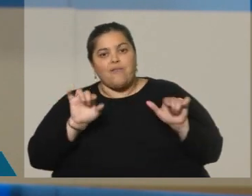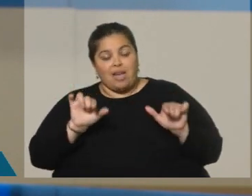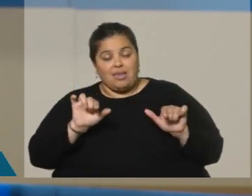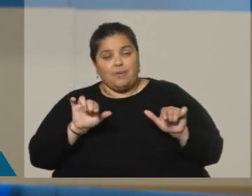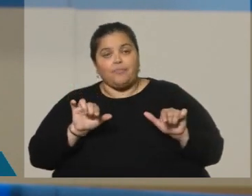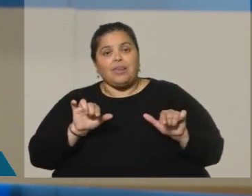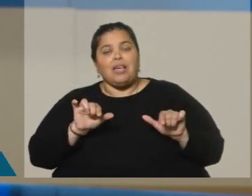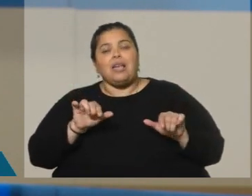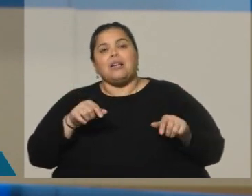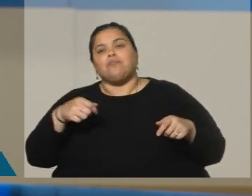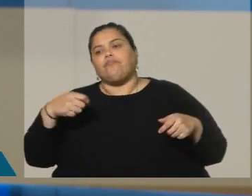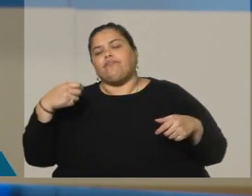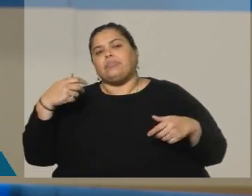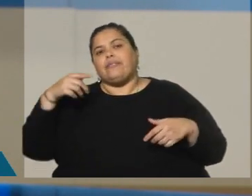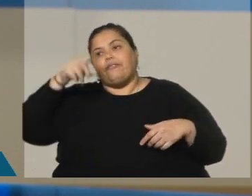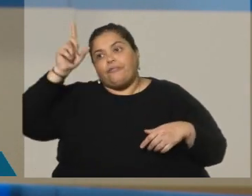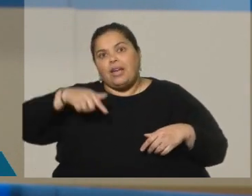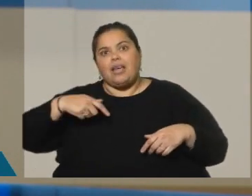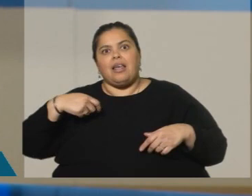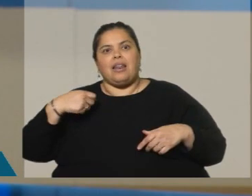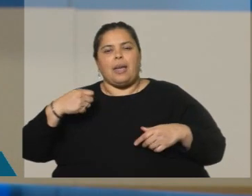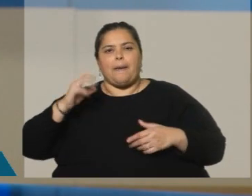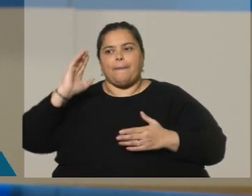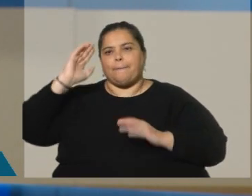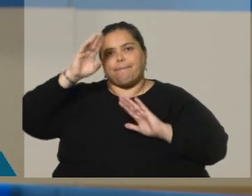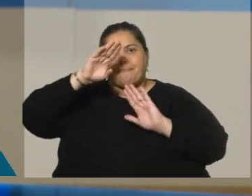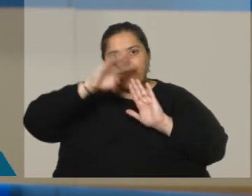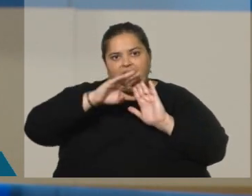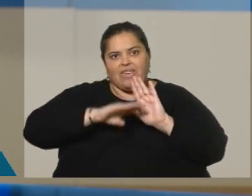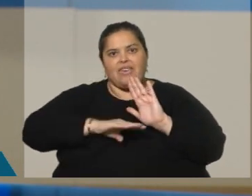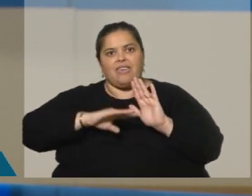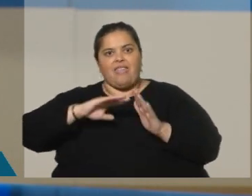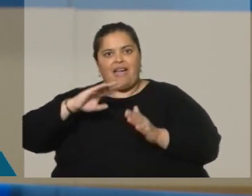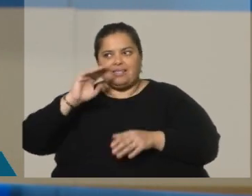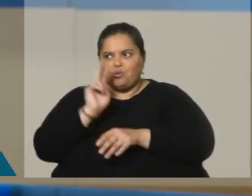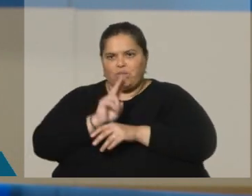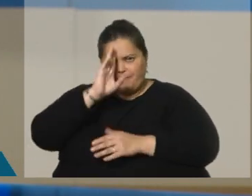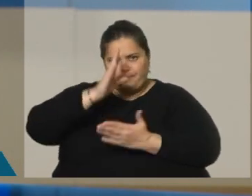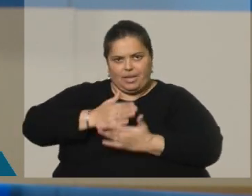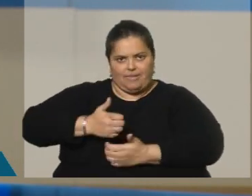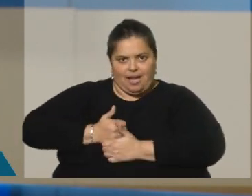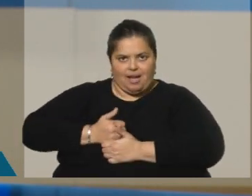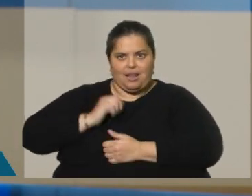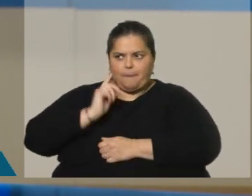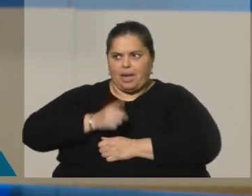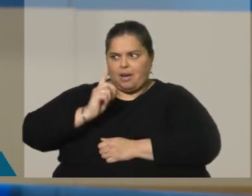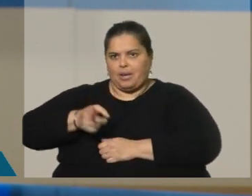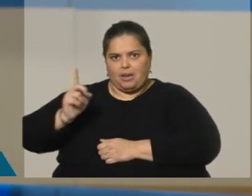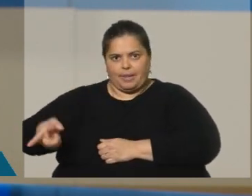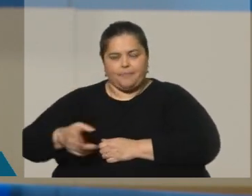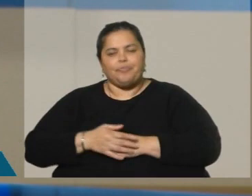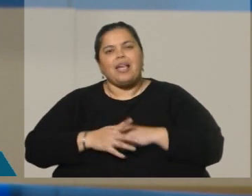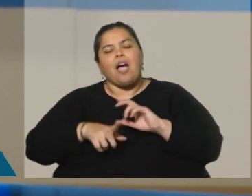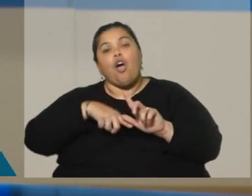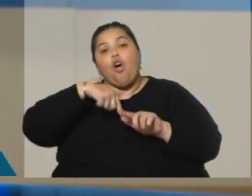implantación de medidas prontas de seguridad de militarización de los sectores de trabajadores porque efectivamente se mueve discusión